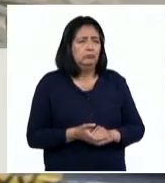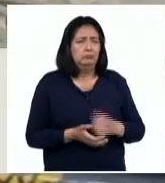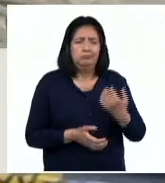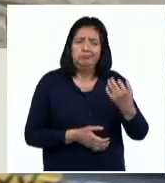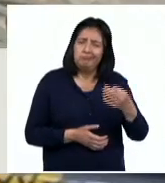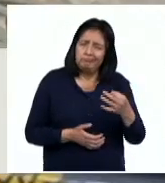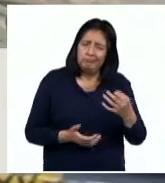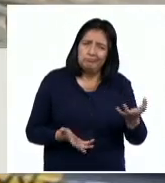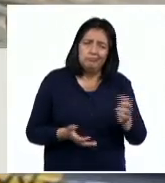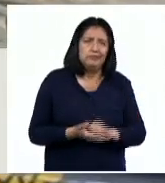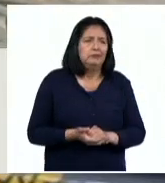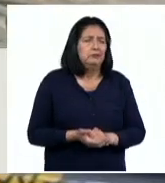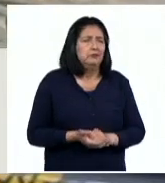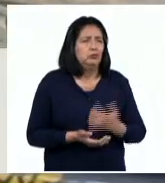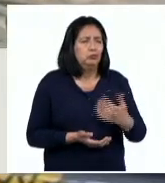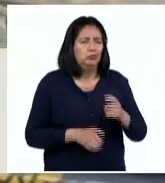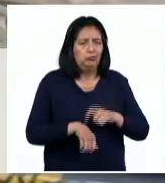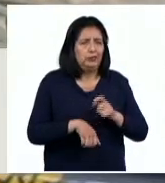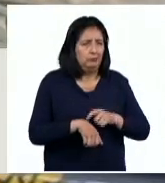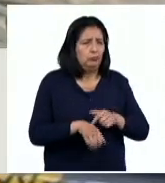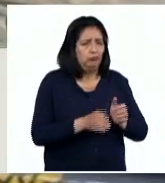siempre es un plazo